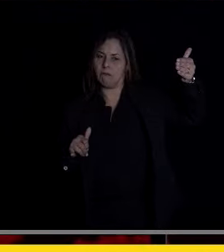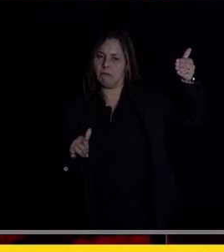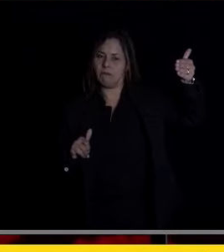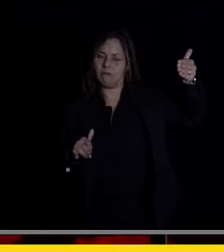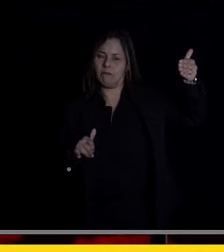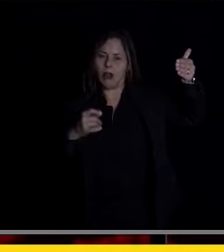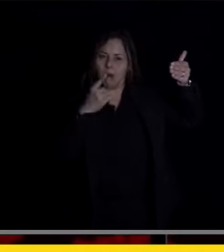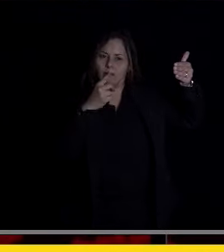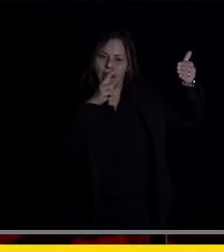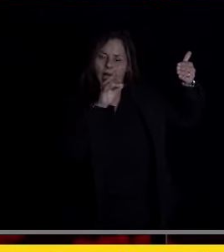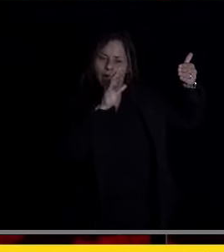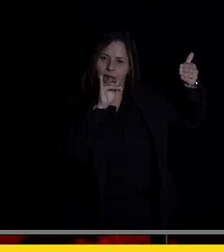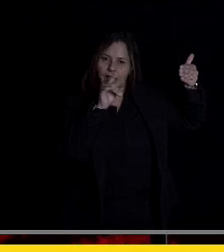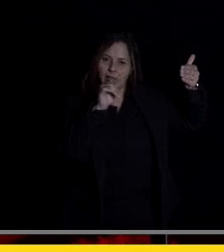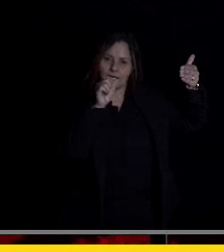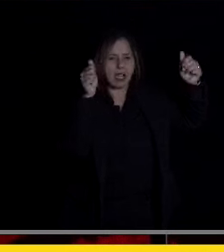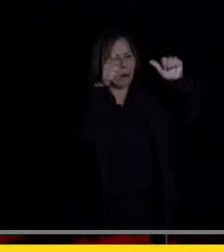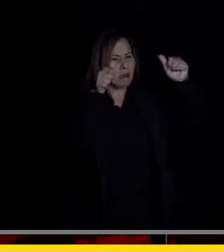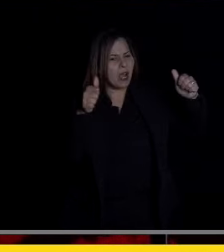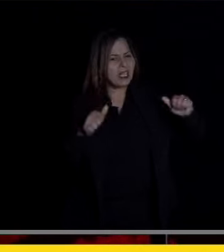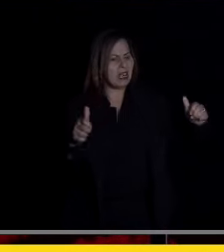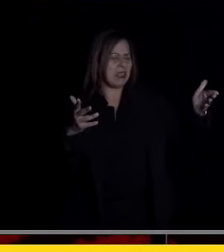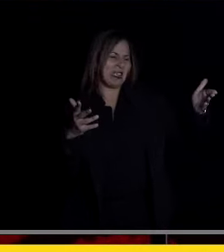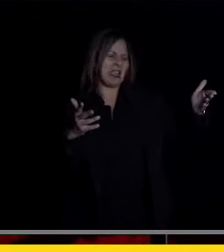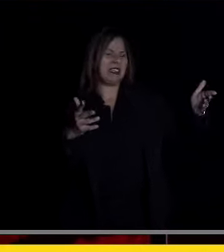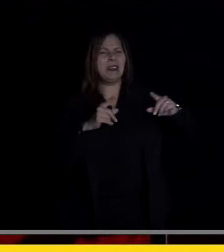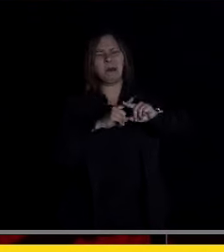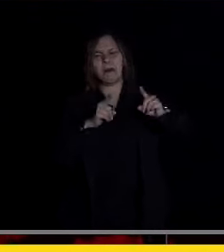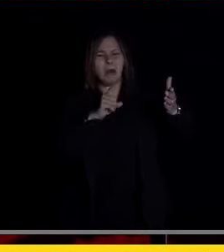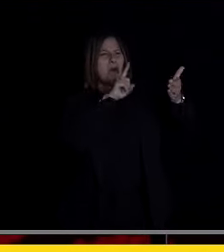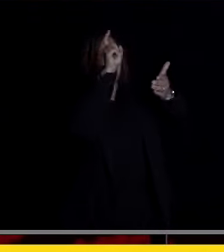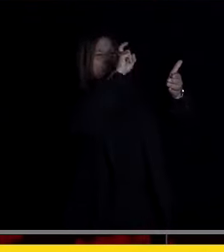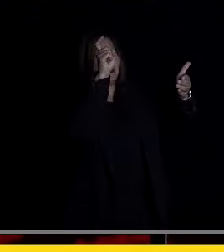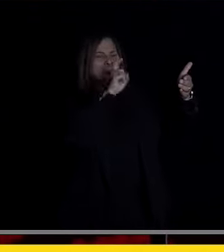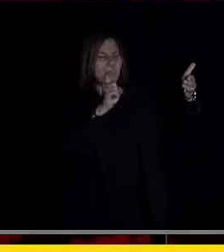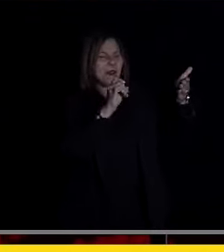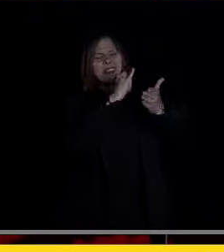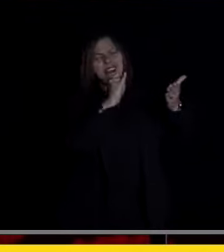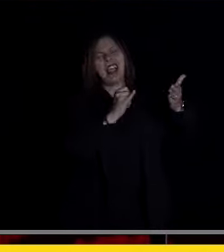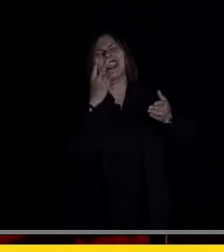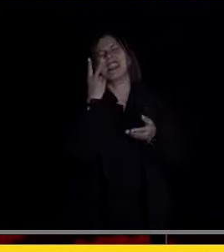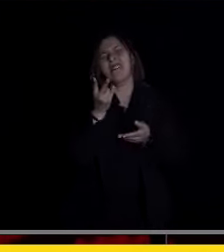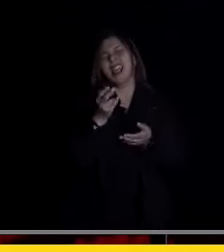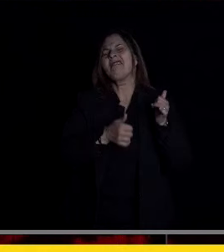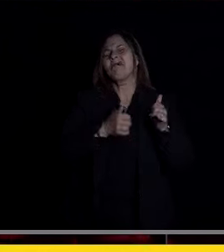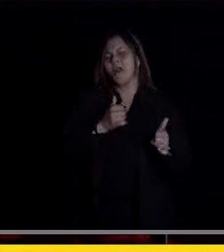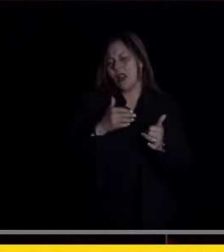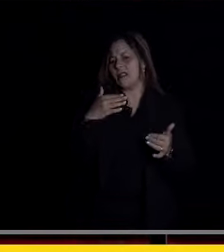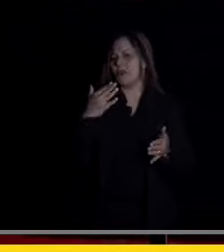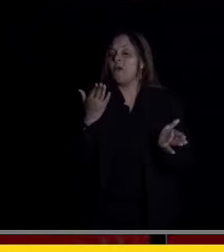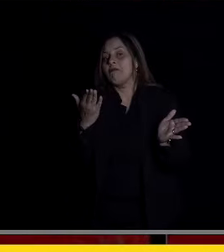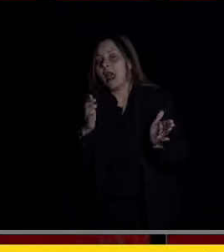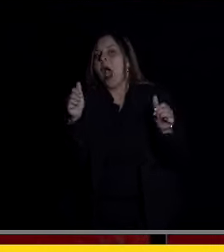¿verdad? Los grafitis y las cosas. Algunos son artísticos, pero bendito, hay que ver cuáles sí, cuáles no. Y se fajan,